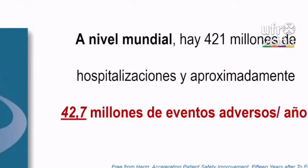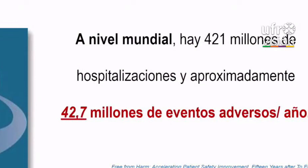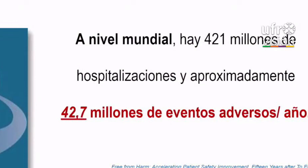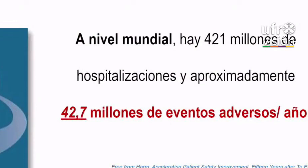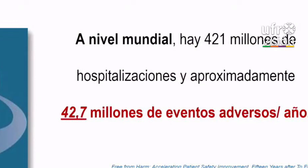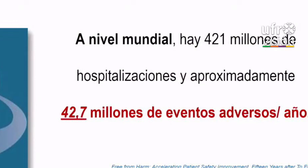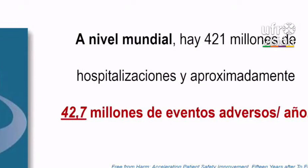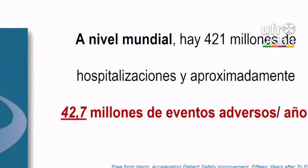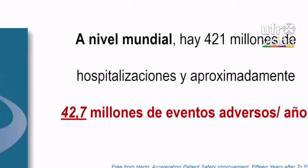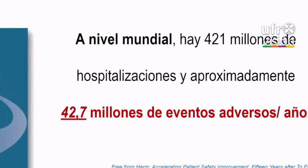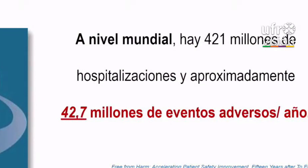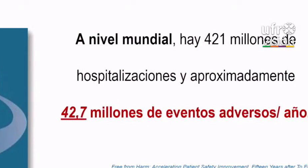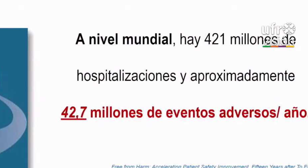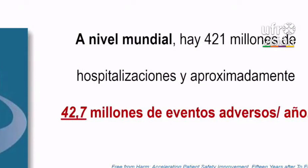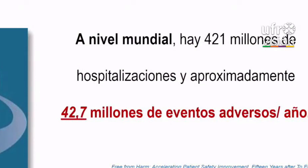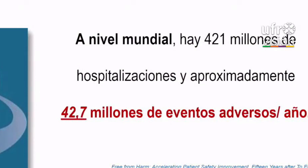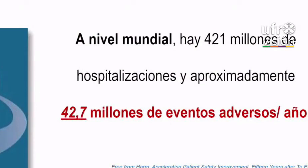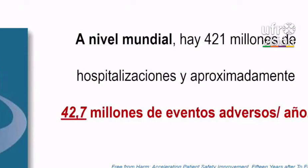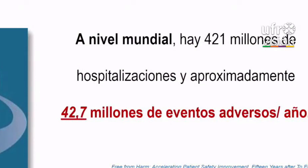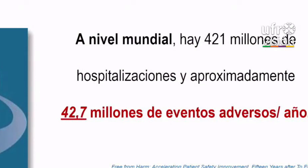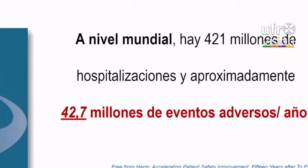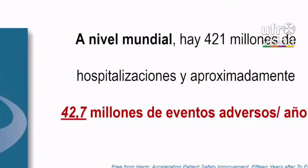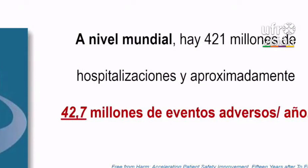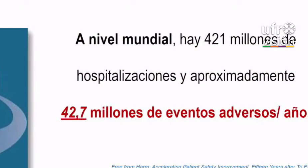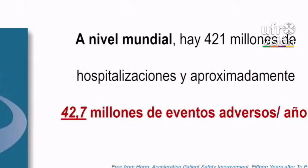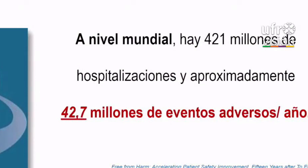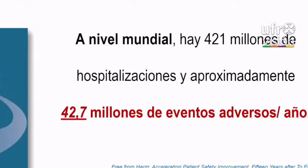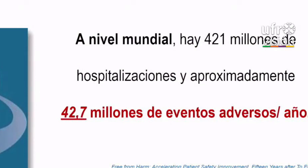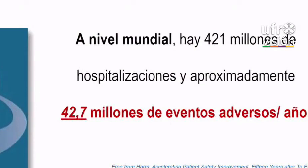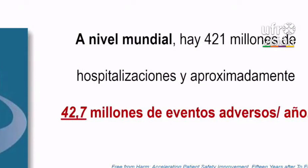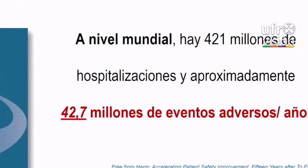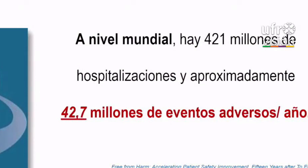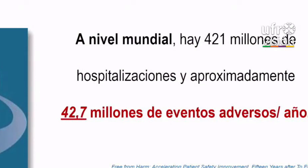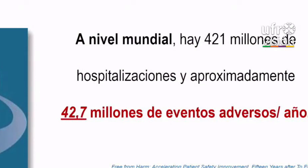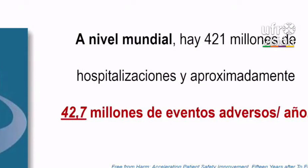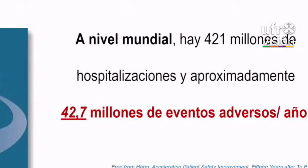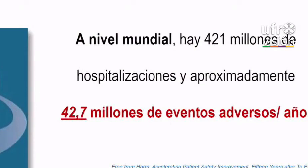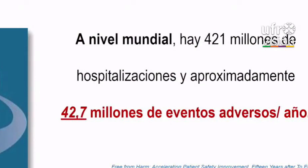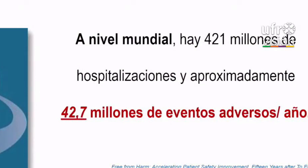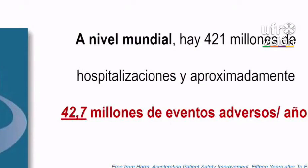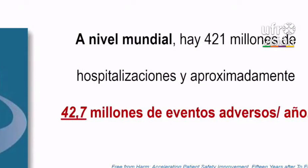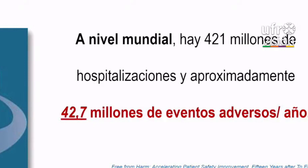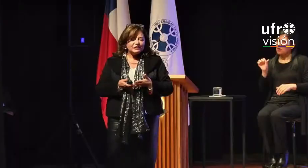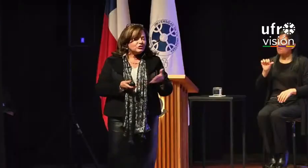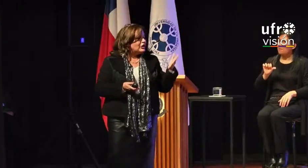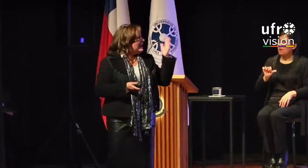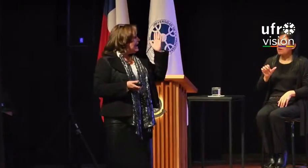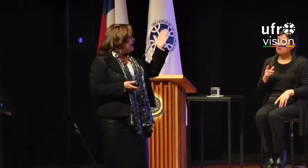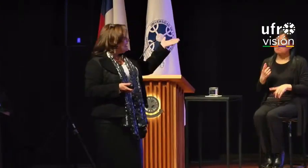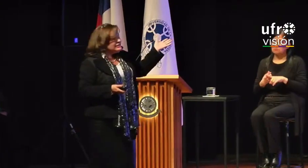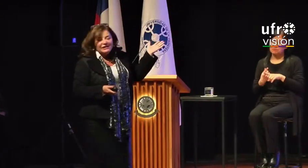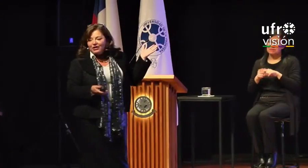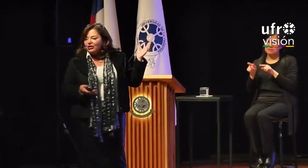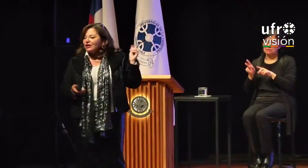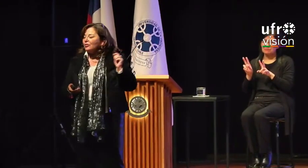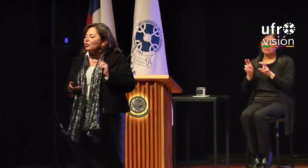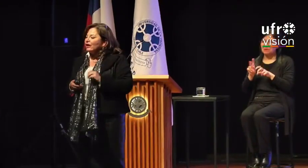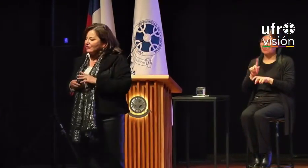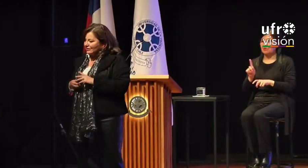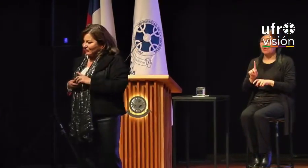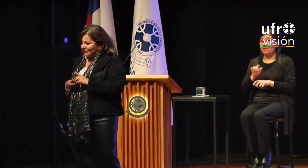adversos. Y todo el mundo se convenció y empezamos a hacer vigilancia, buena o mala, no vamos a hablar de eso. 15